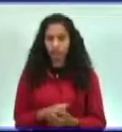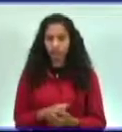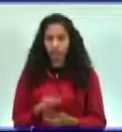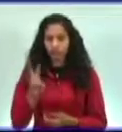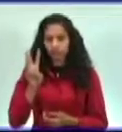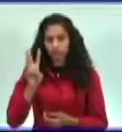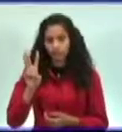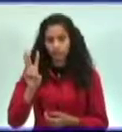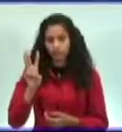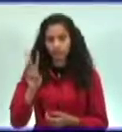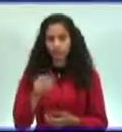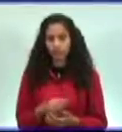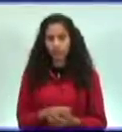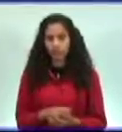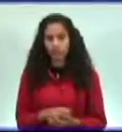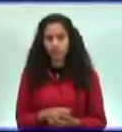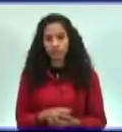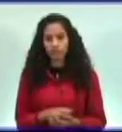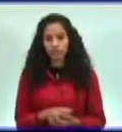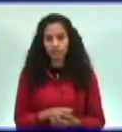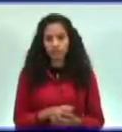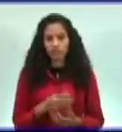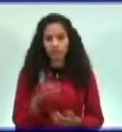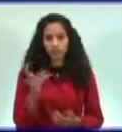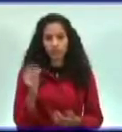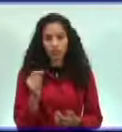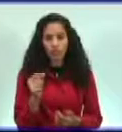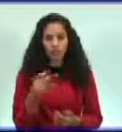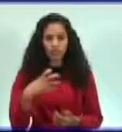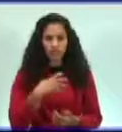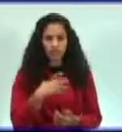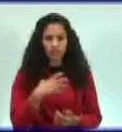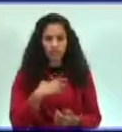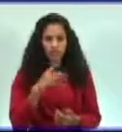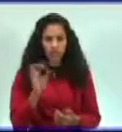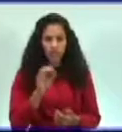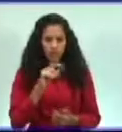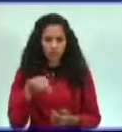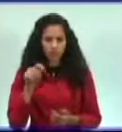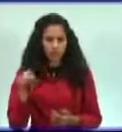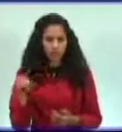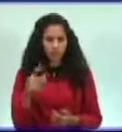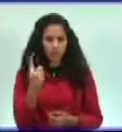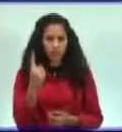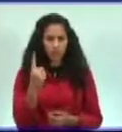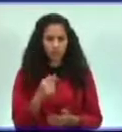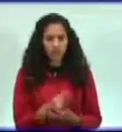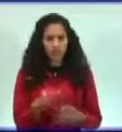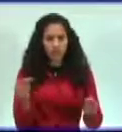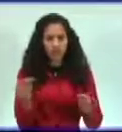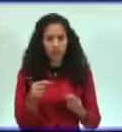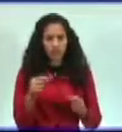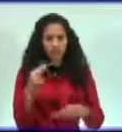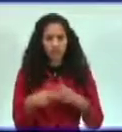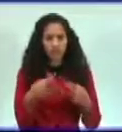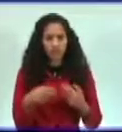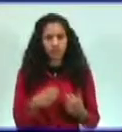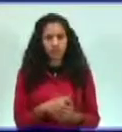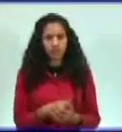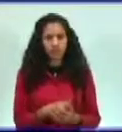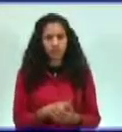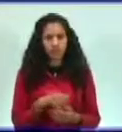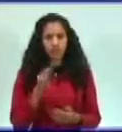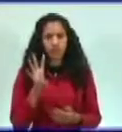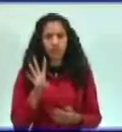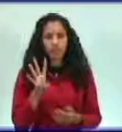3. ¿Cuántos me quedaron sin tachar? 1. ¿Qué igualdad se formó?